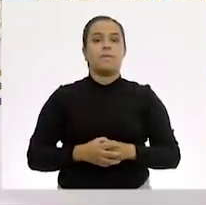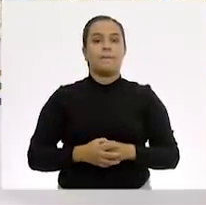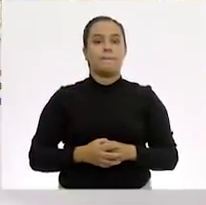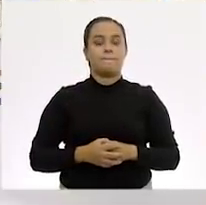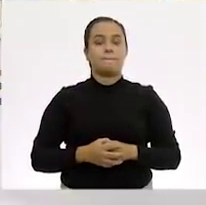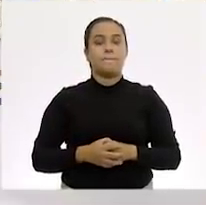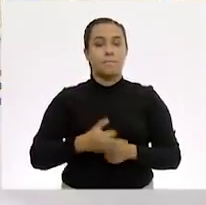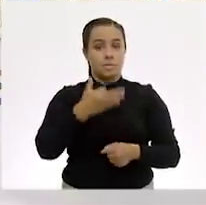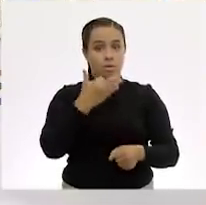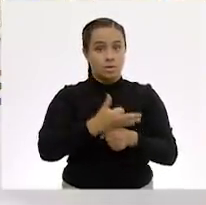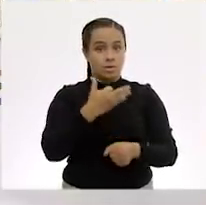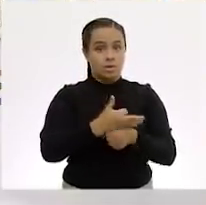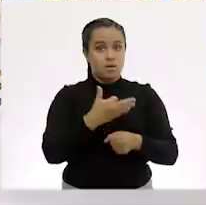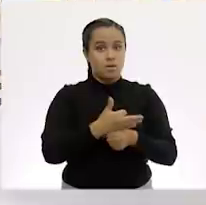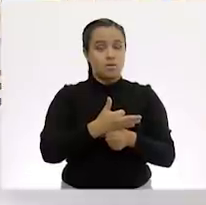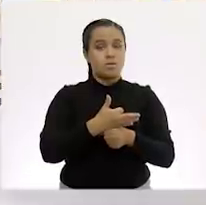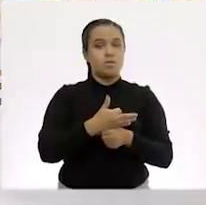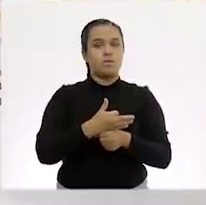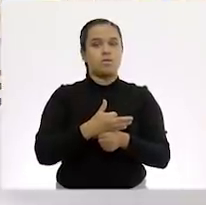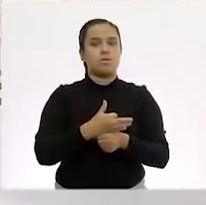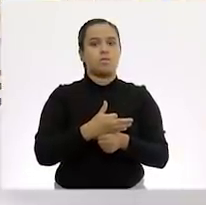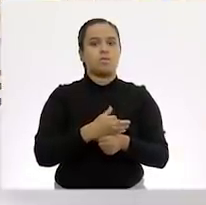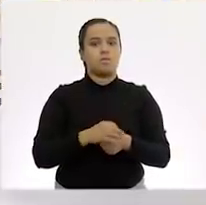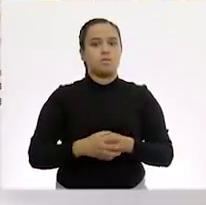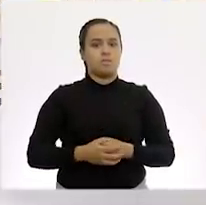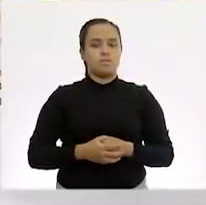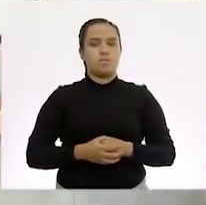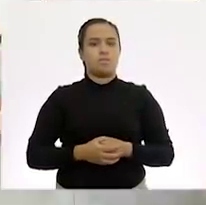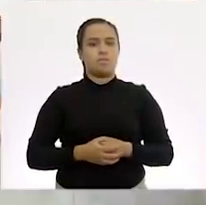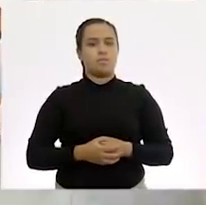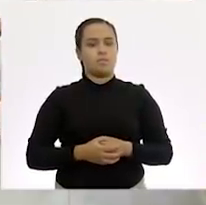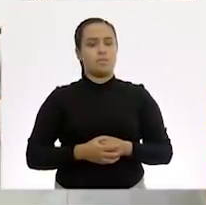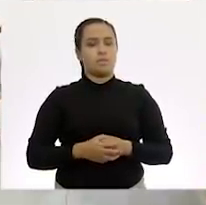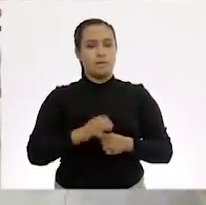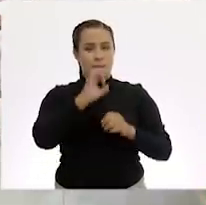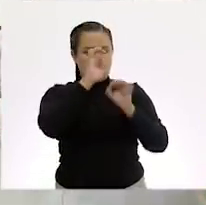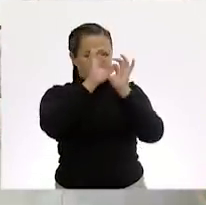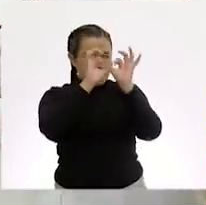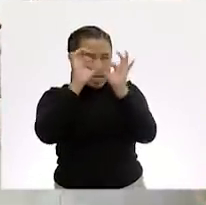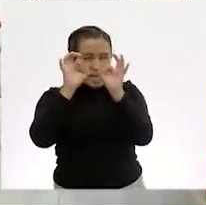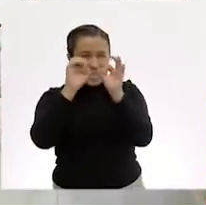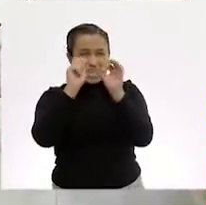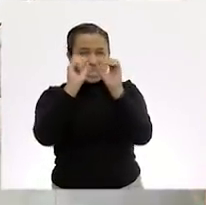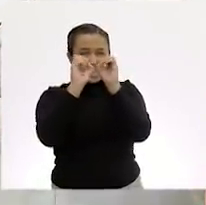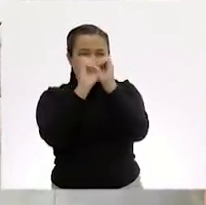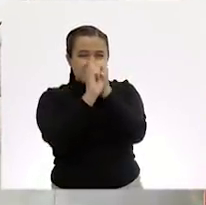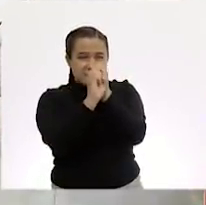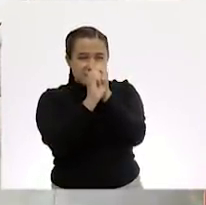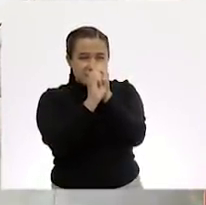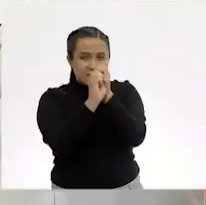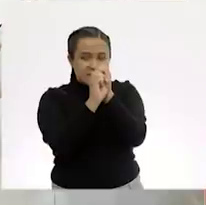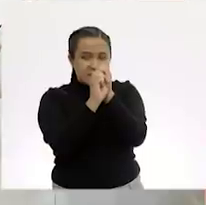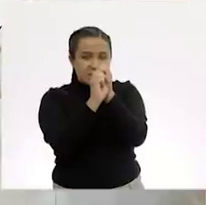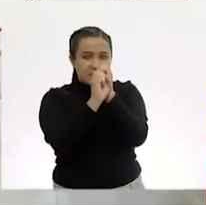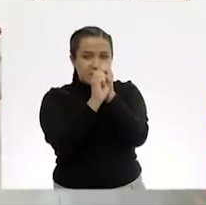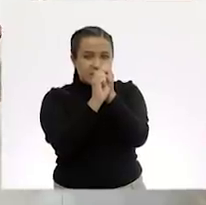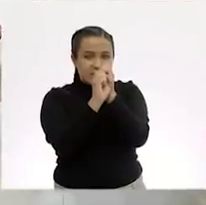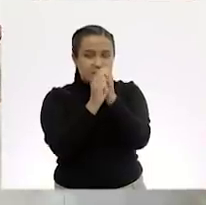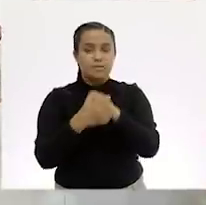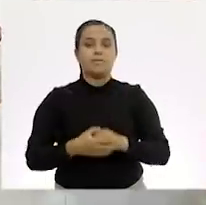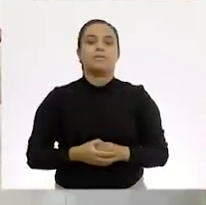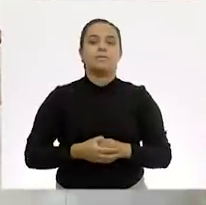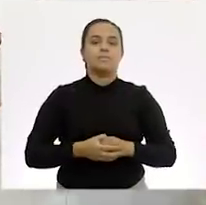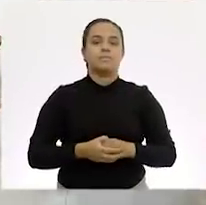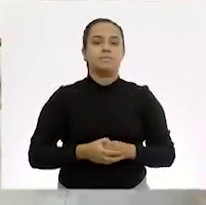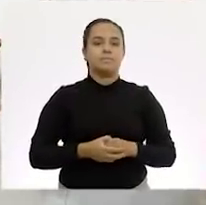poner nuestra agua. Ok. Esas son las pelotitas de dióxido de carbono, ¿verdad? Estas son que están en